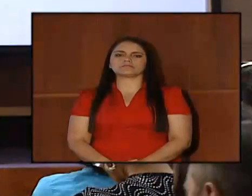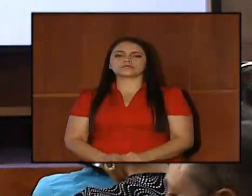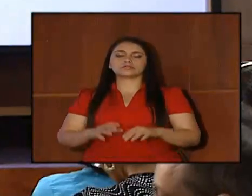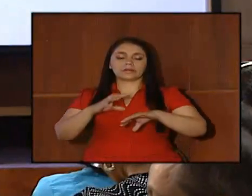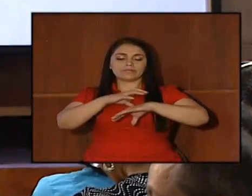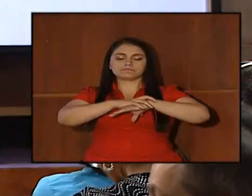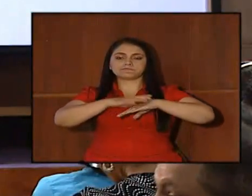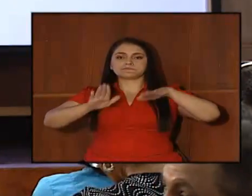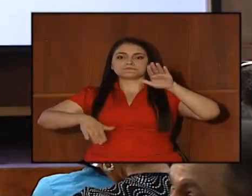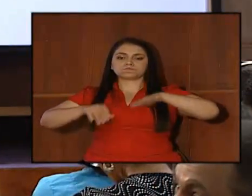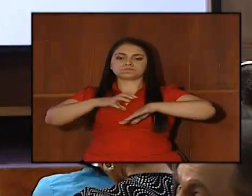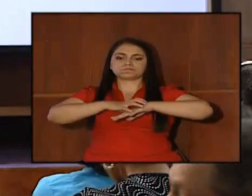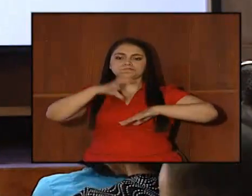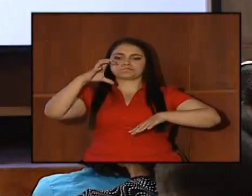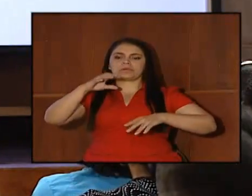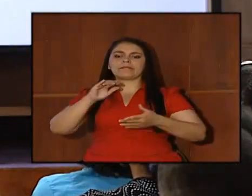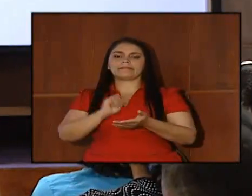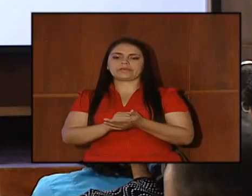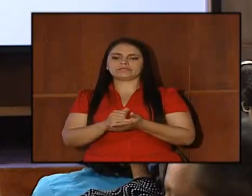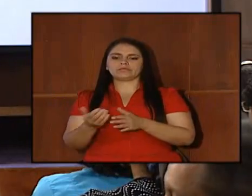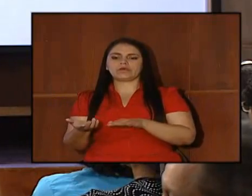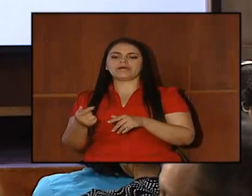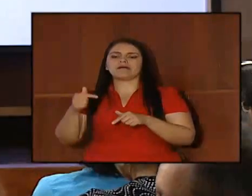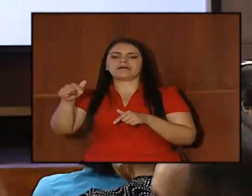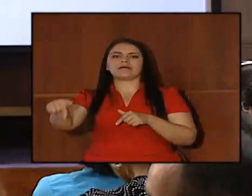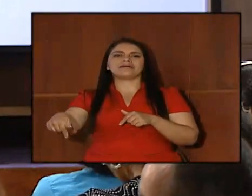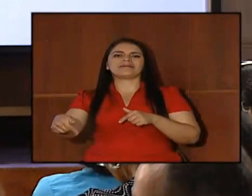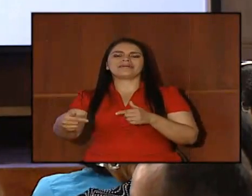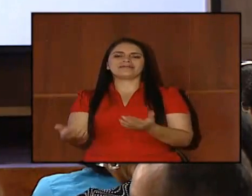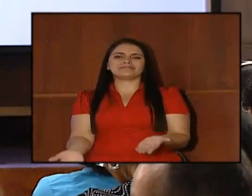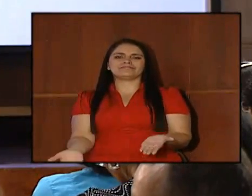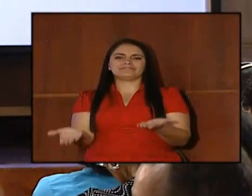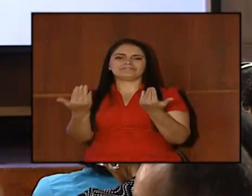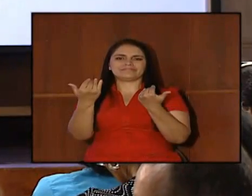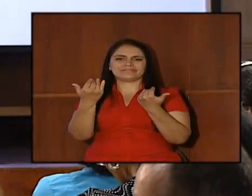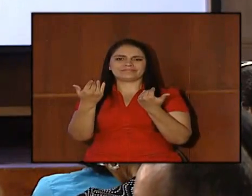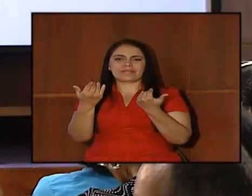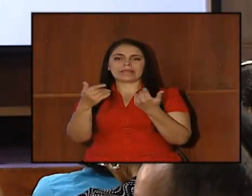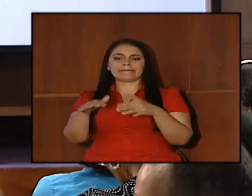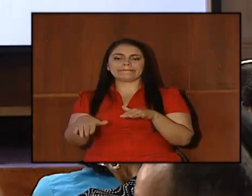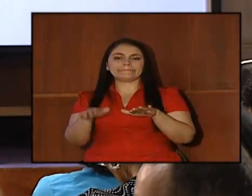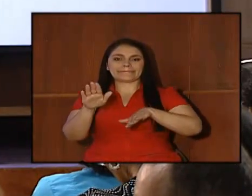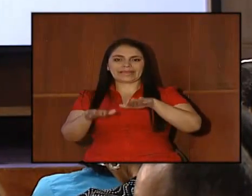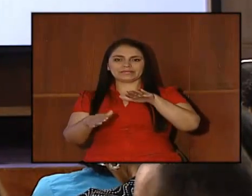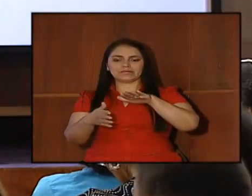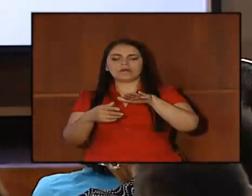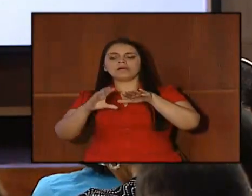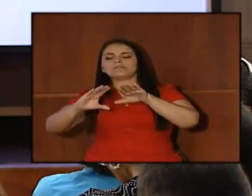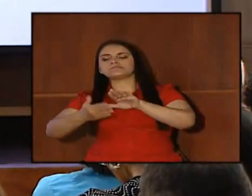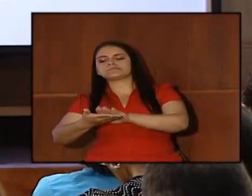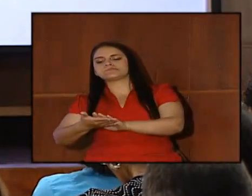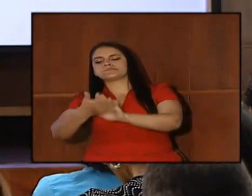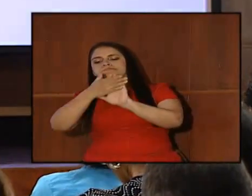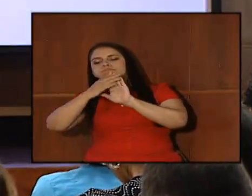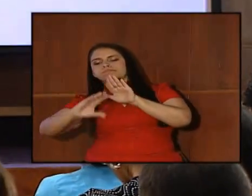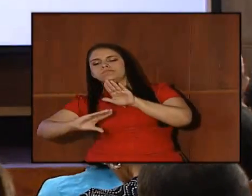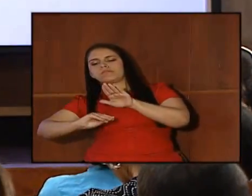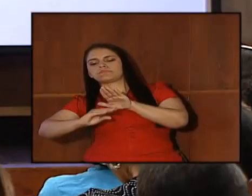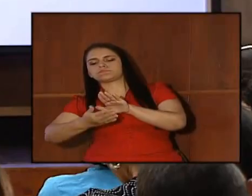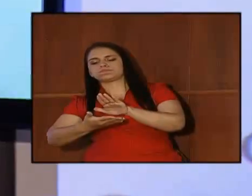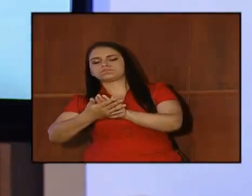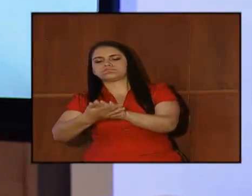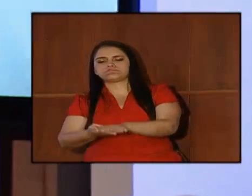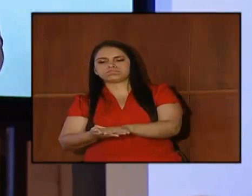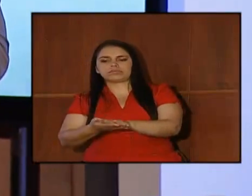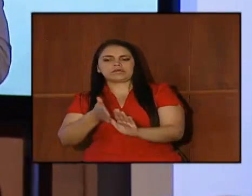pies? Claro, hagámosle lo mismo en la parte de adelante. Entre el colchón y las tablas pongamos para que levante las